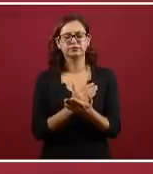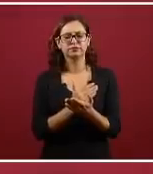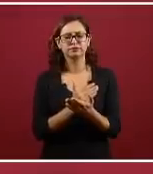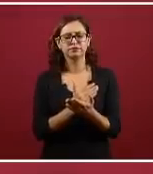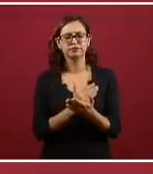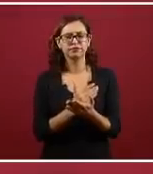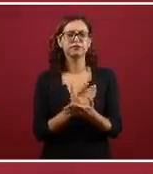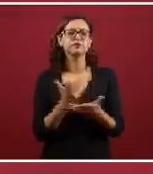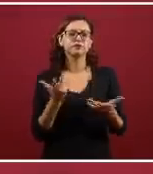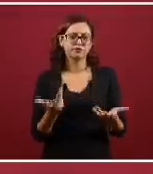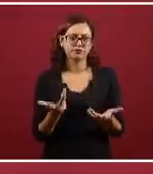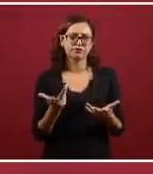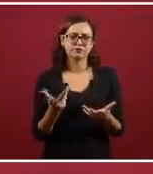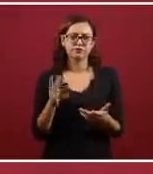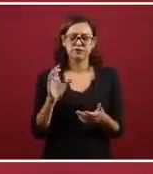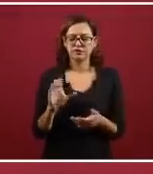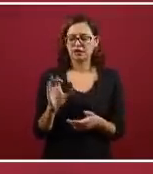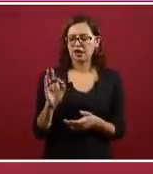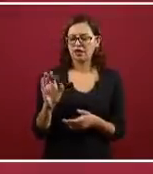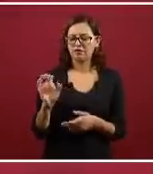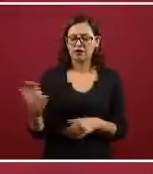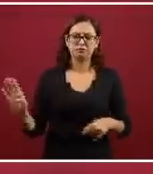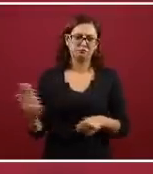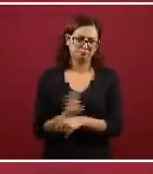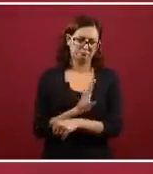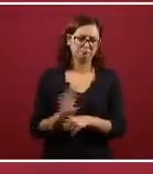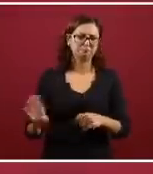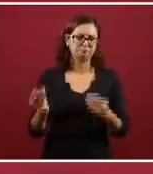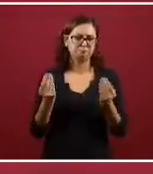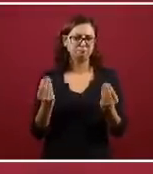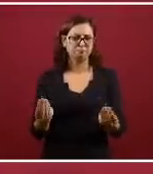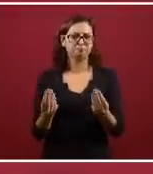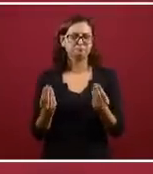y esto beneficia a la Comisión Federal de Electricidad.